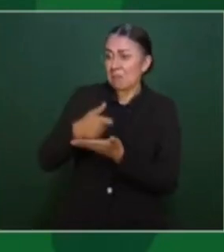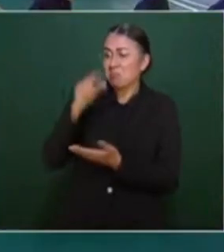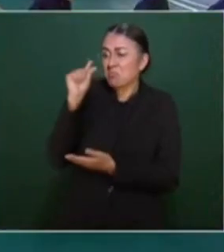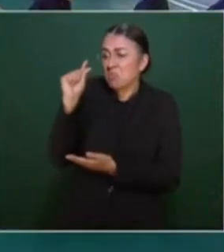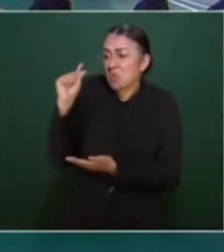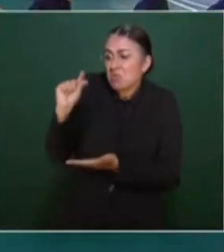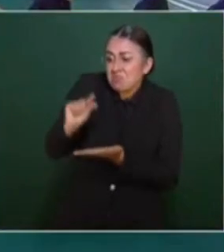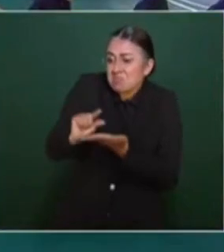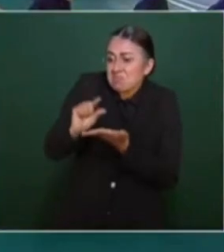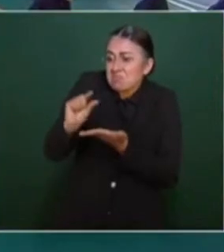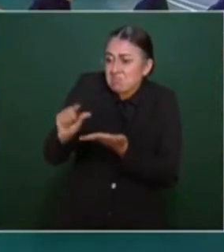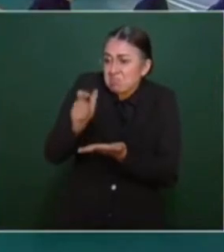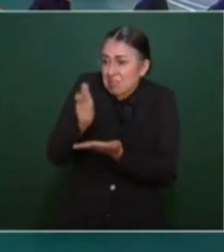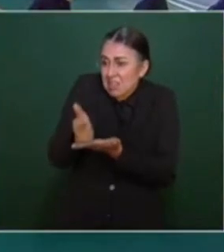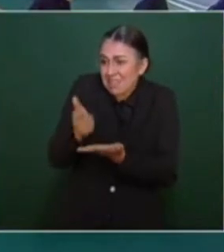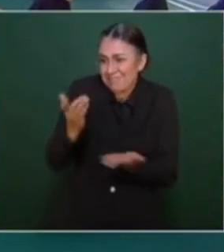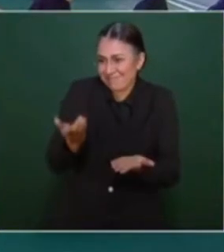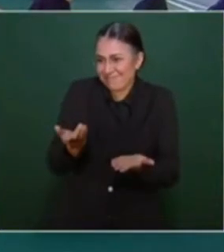a preguntar